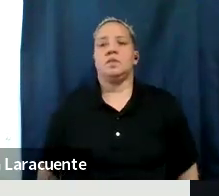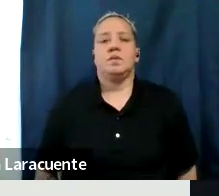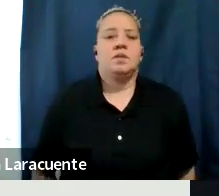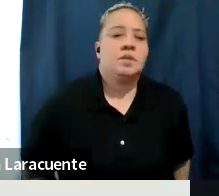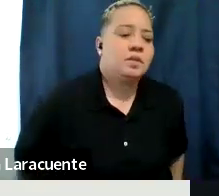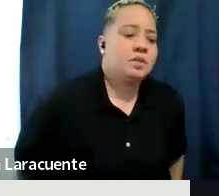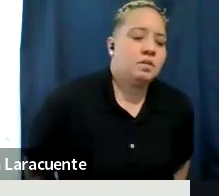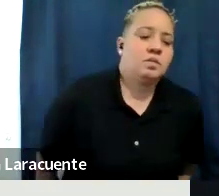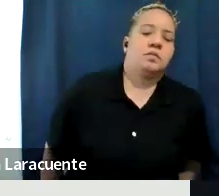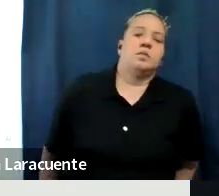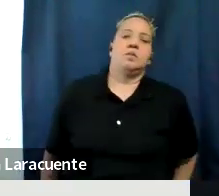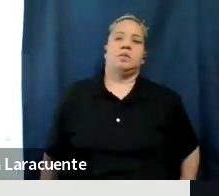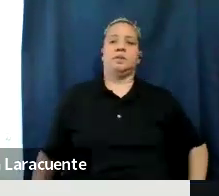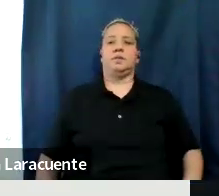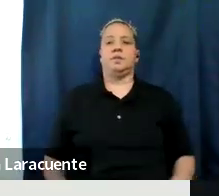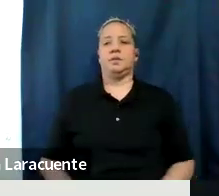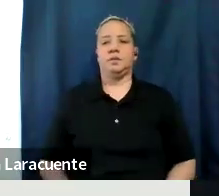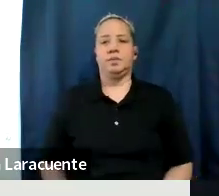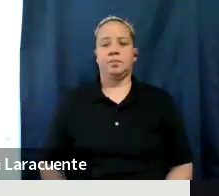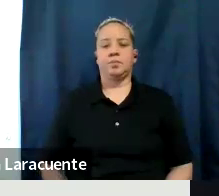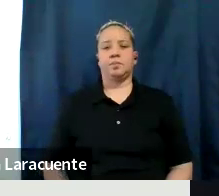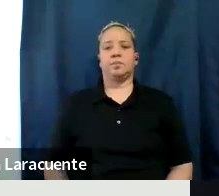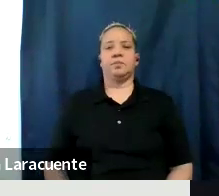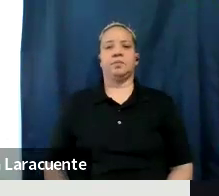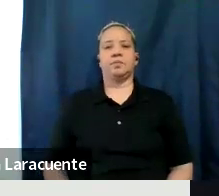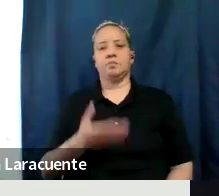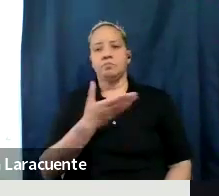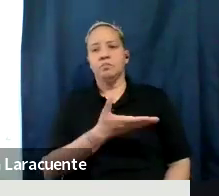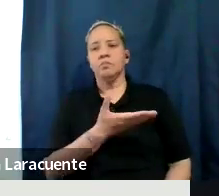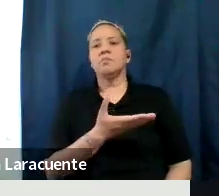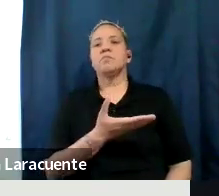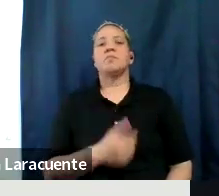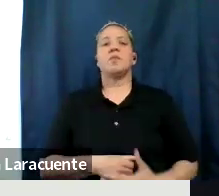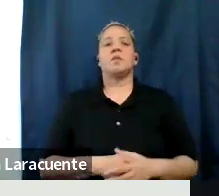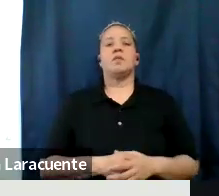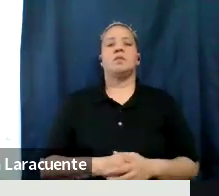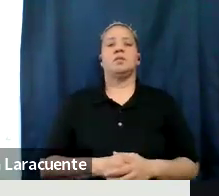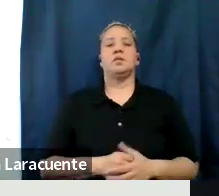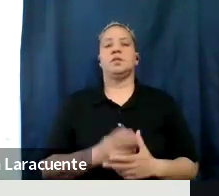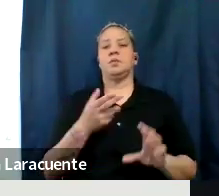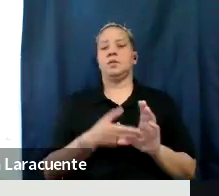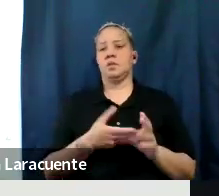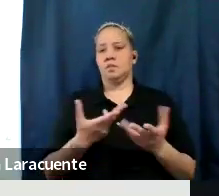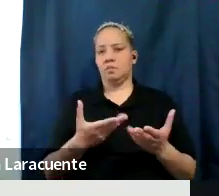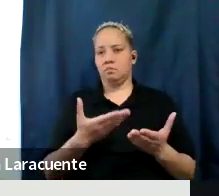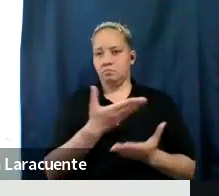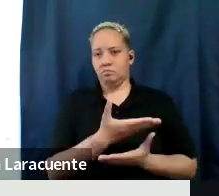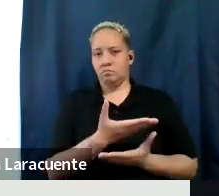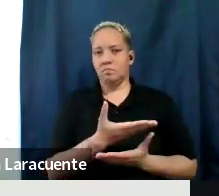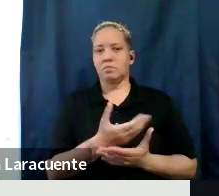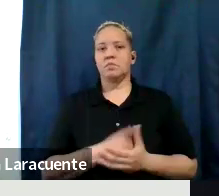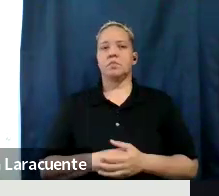Aquí tienen esa portada, ese número de Ámbito, y en él participan, lo tienen ahí en la